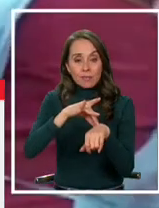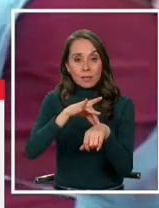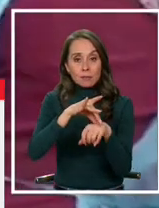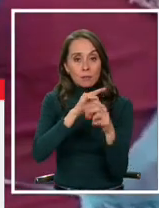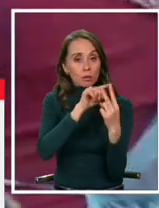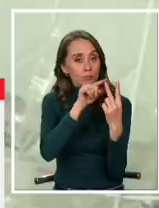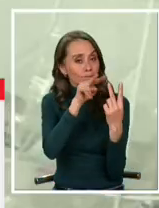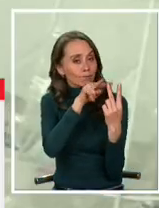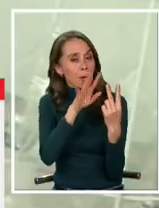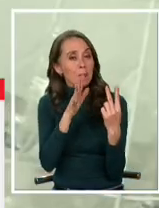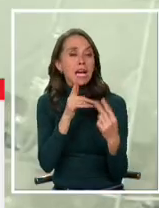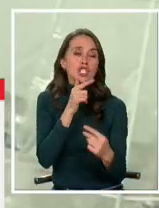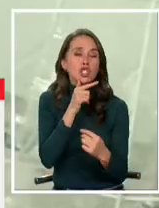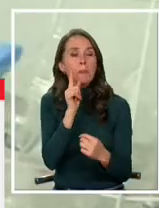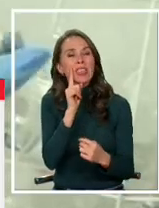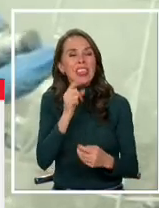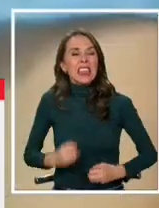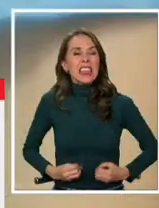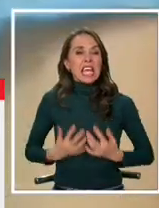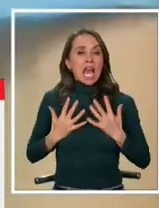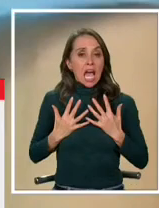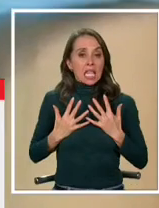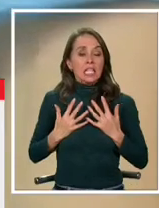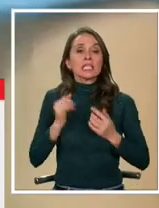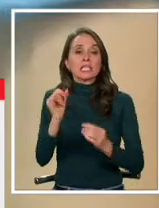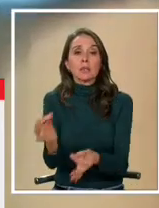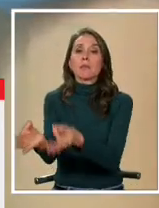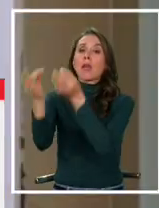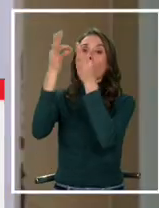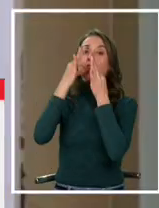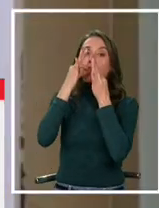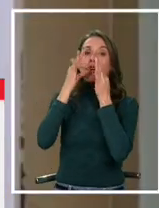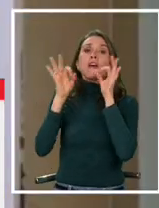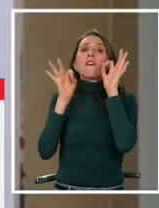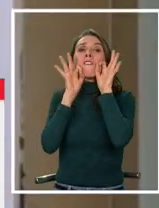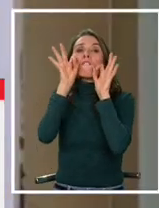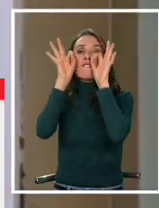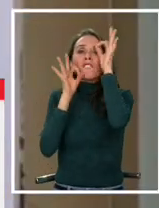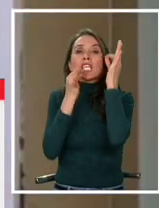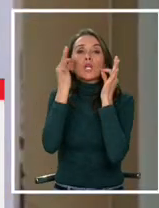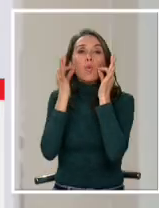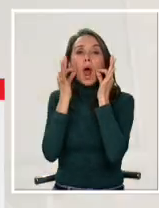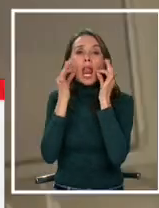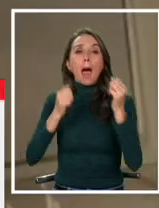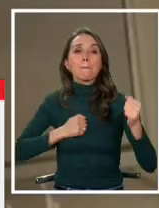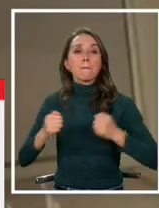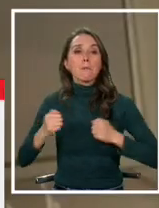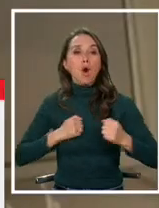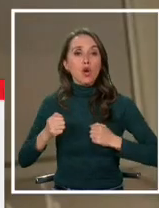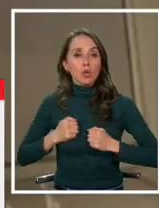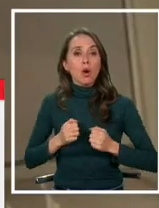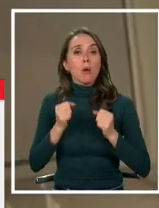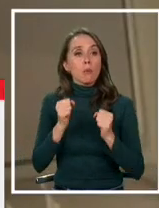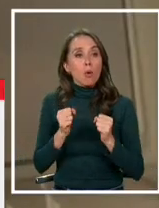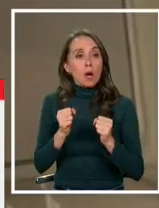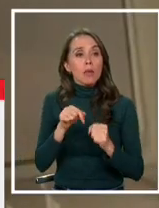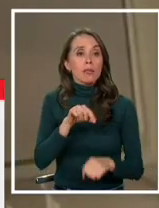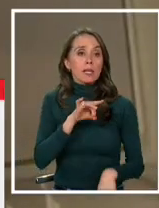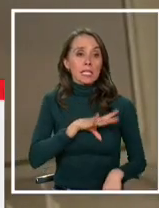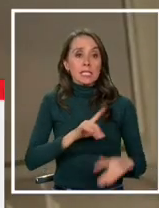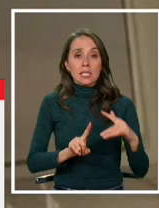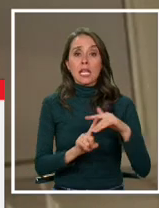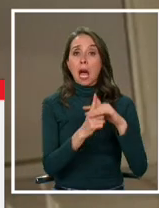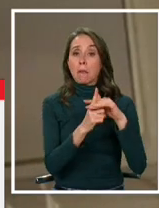observaba como sospechosos efectivamente están contagiados con la viruela del mono es posible que aparezcan casos en nuestro